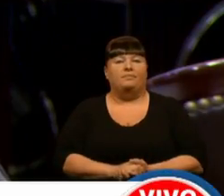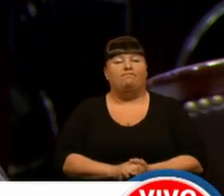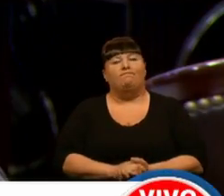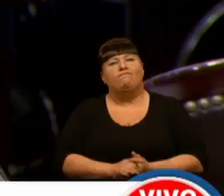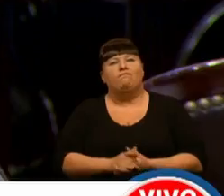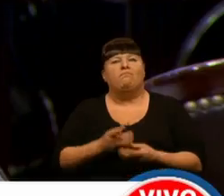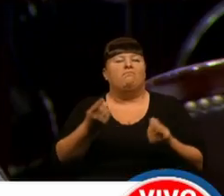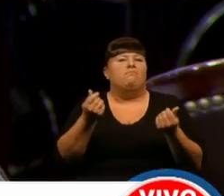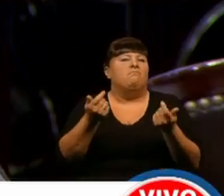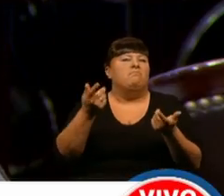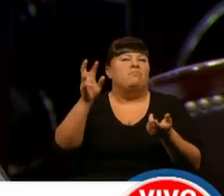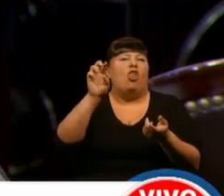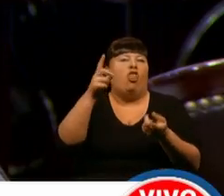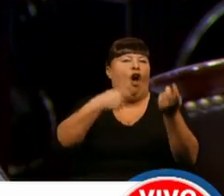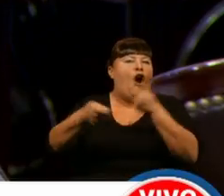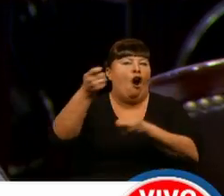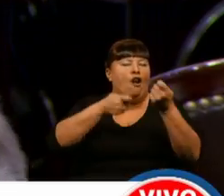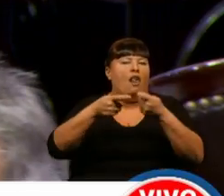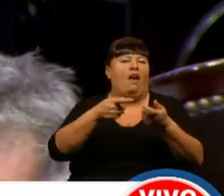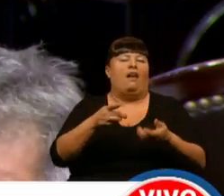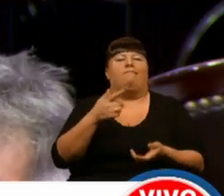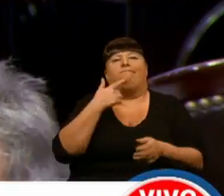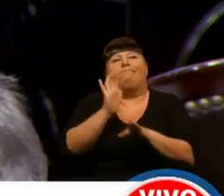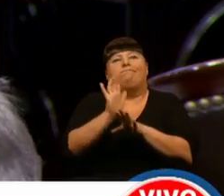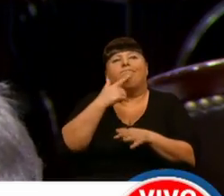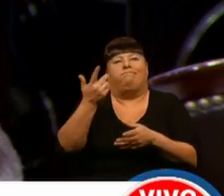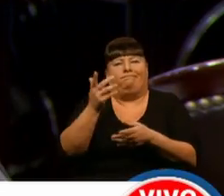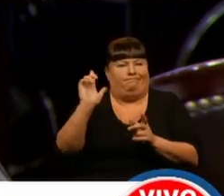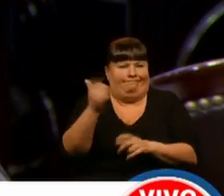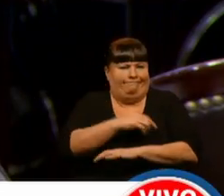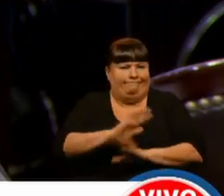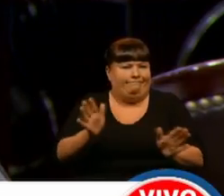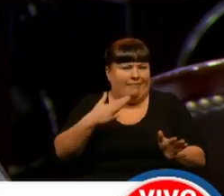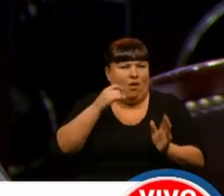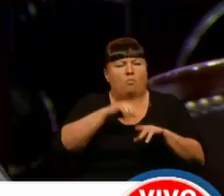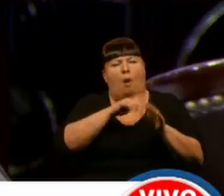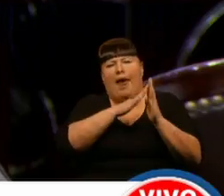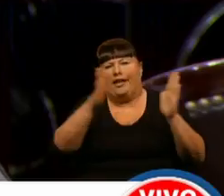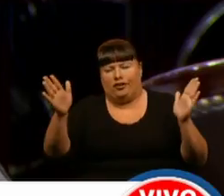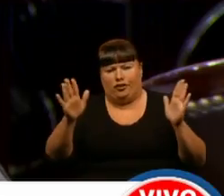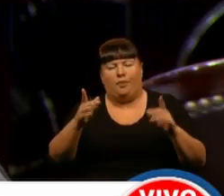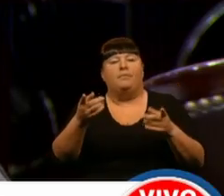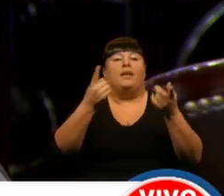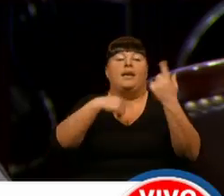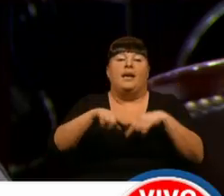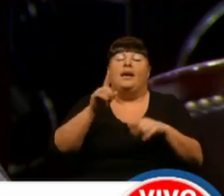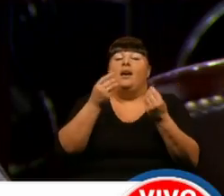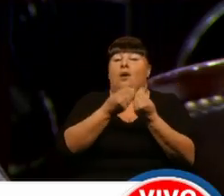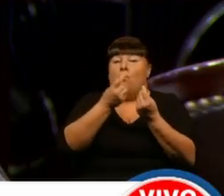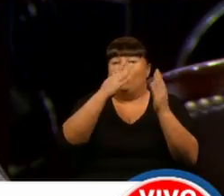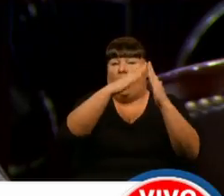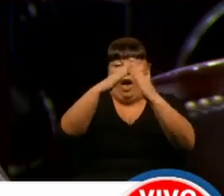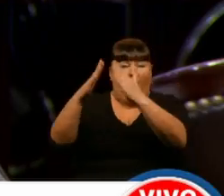liquidación de dividendos diría casi obscenas durante un tiempo mientras en muchos